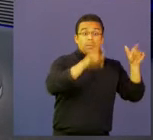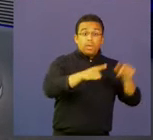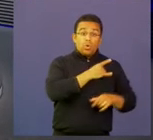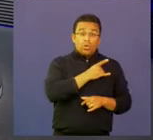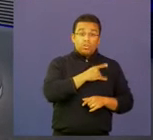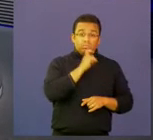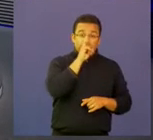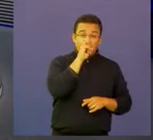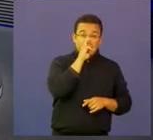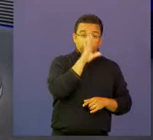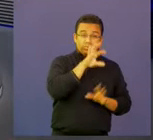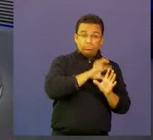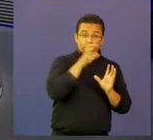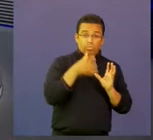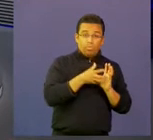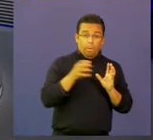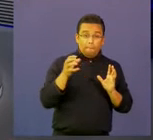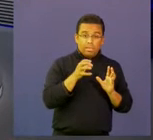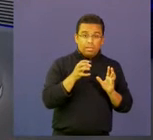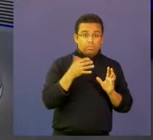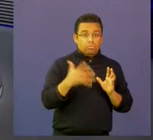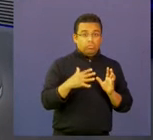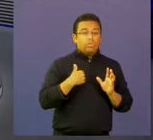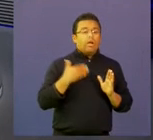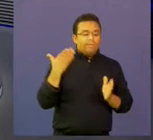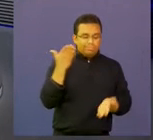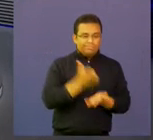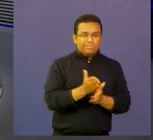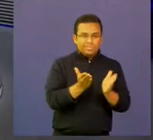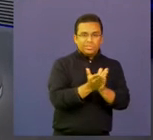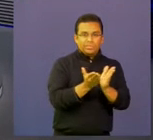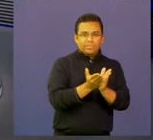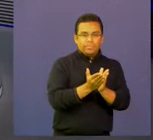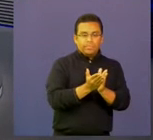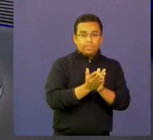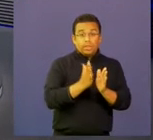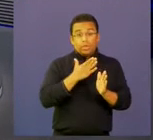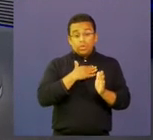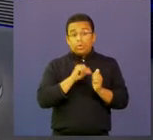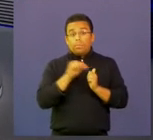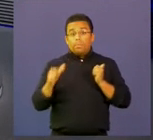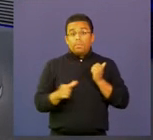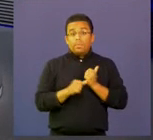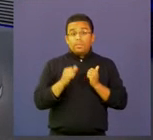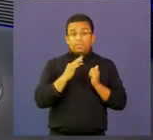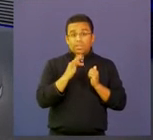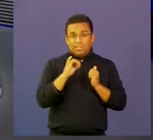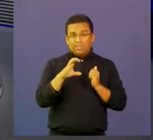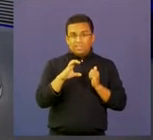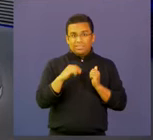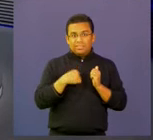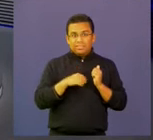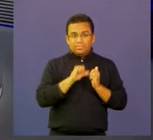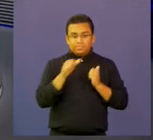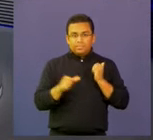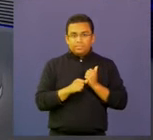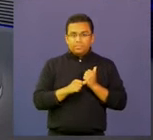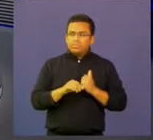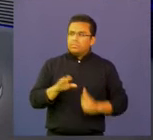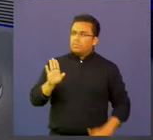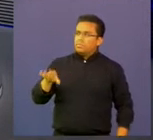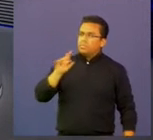Y cuando vuelvo a... Cuando a veces me hacen la pregunta, bueno, ¿y cómo? Bueno, yo soy viceministro de las tecnologías de la información. Cuando me hacen la